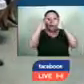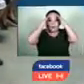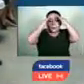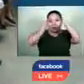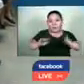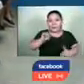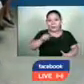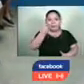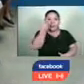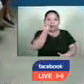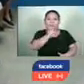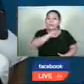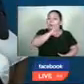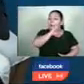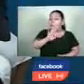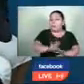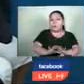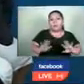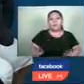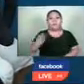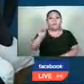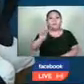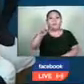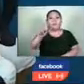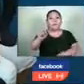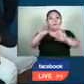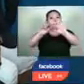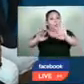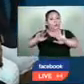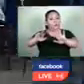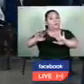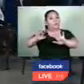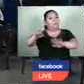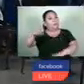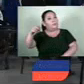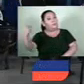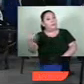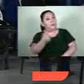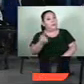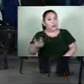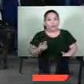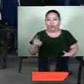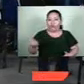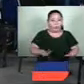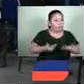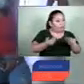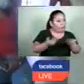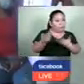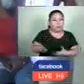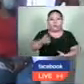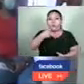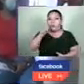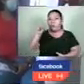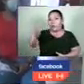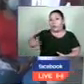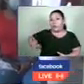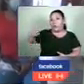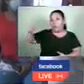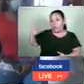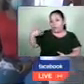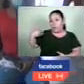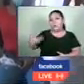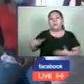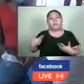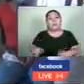enfermedad. Es decir, que solo 2.8 millones de personas lo recibieron durante el año pasado, mientras